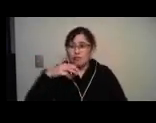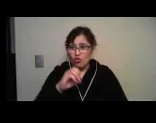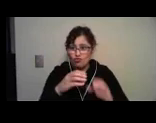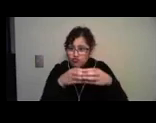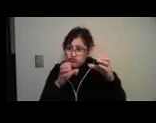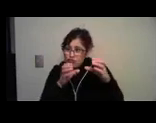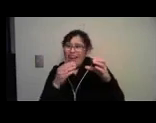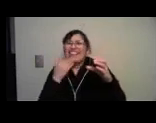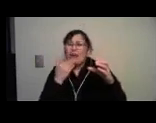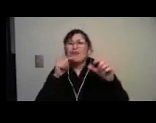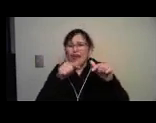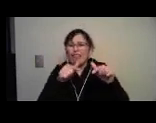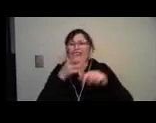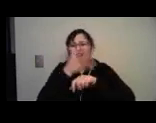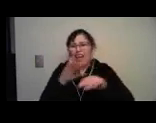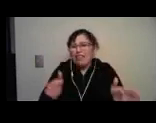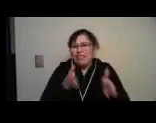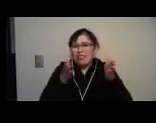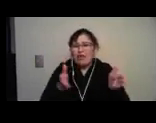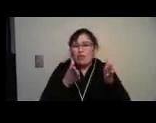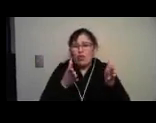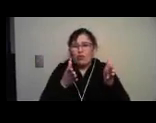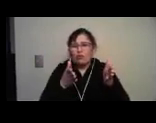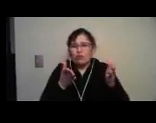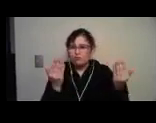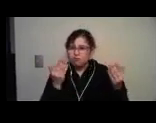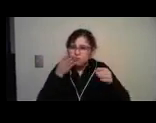lugar donde convergen los estímulos